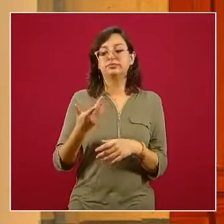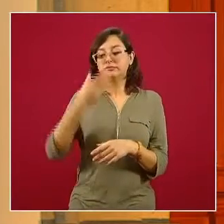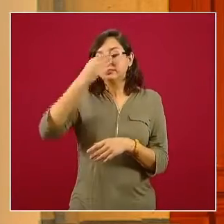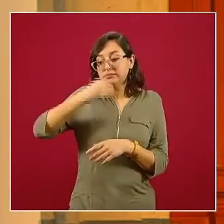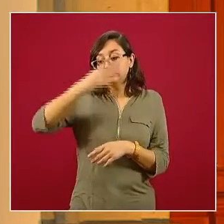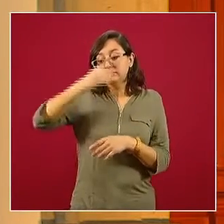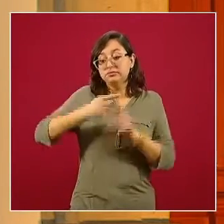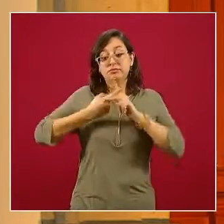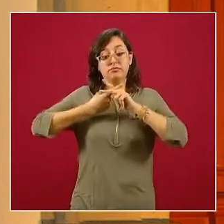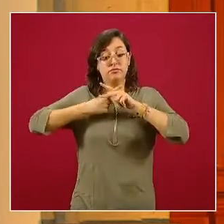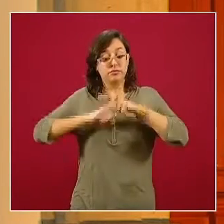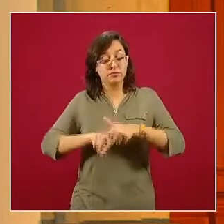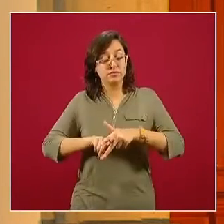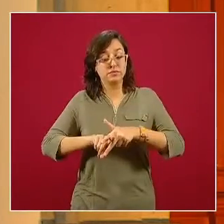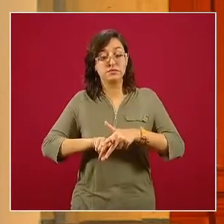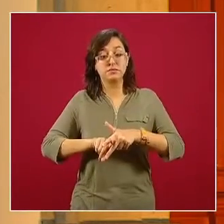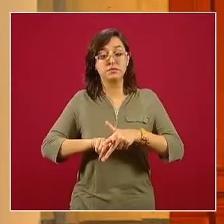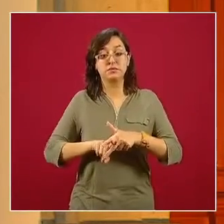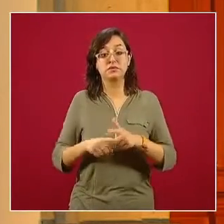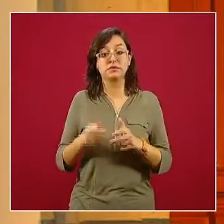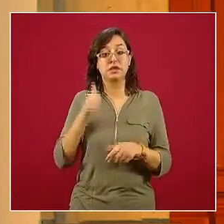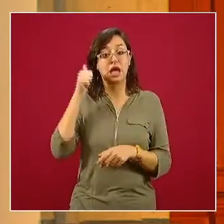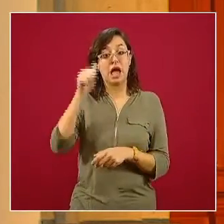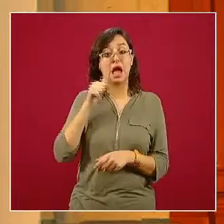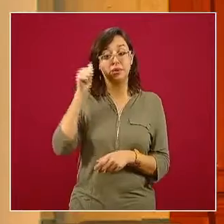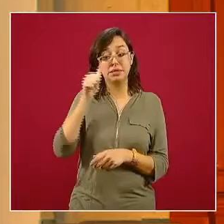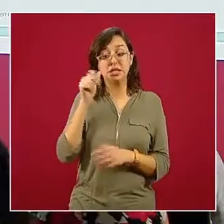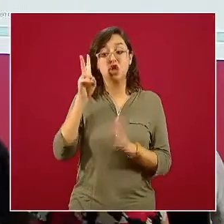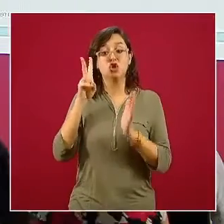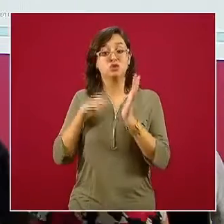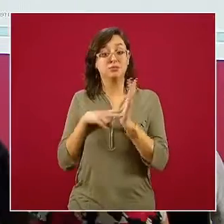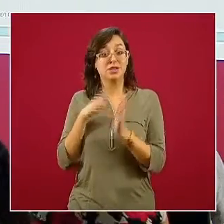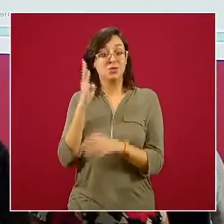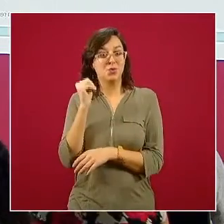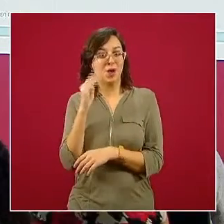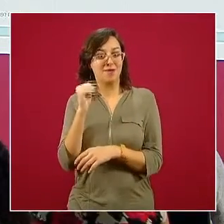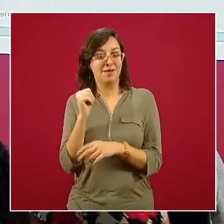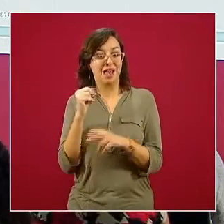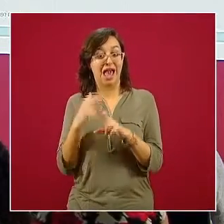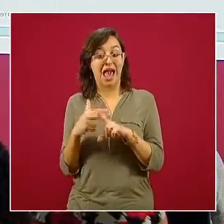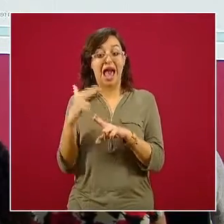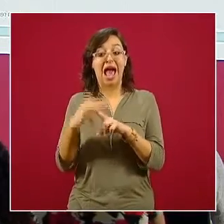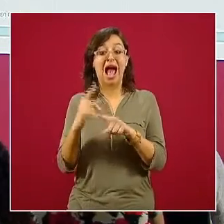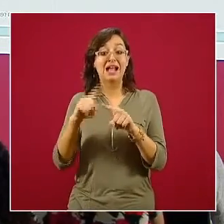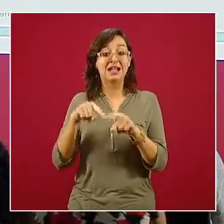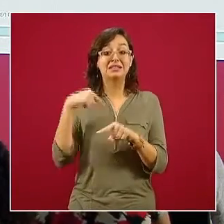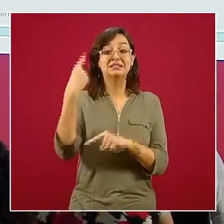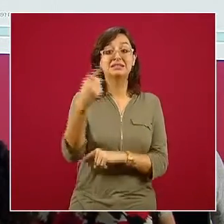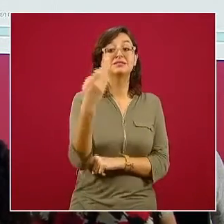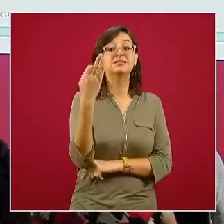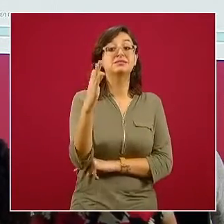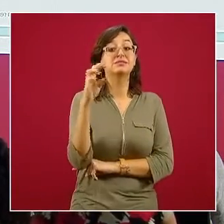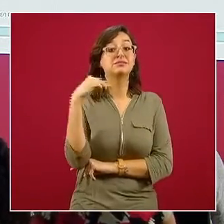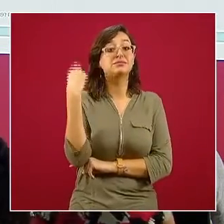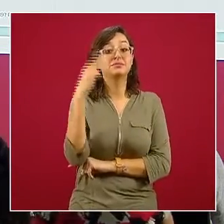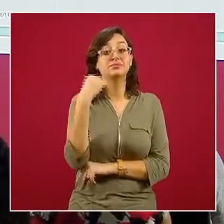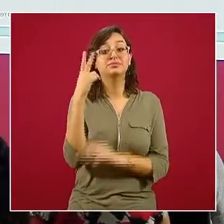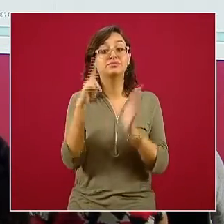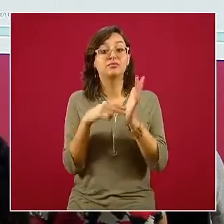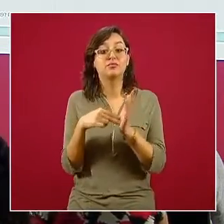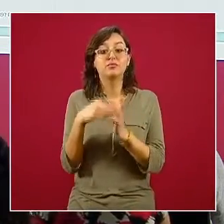empezado en abril de 2009. Y encontramos que en febrero-marzo hicimos primero una